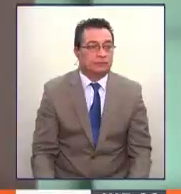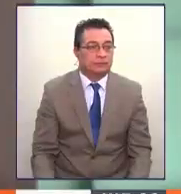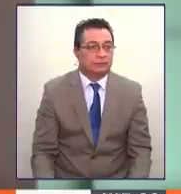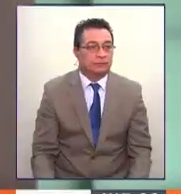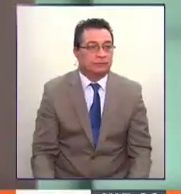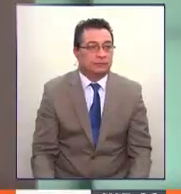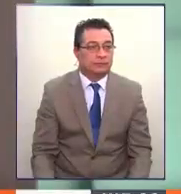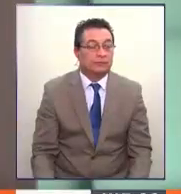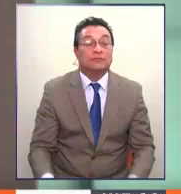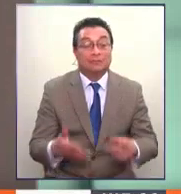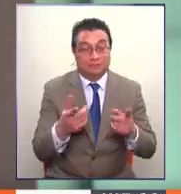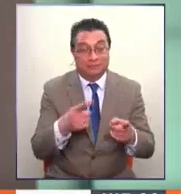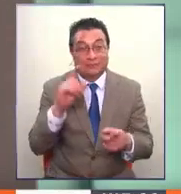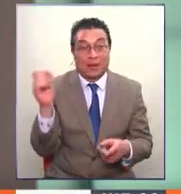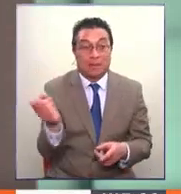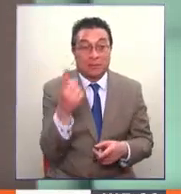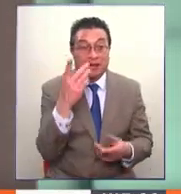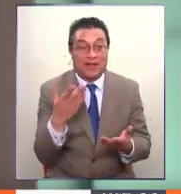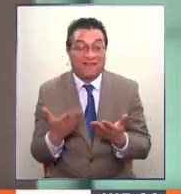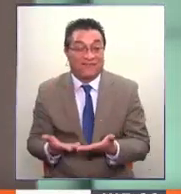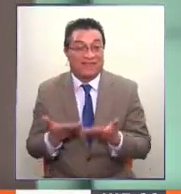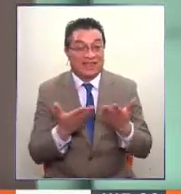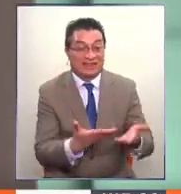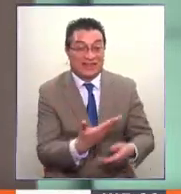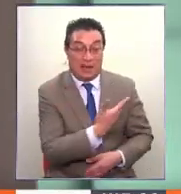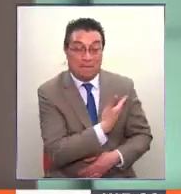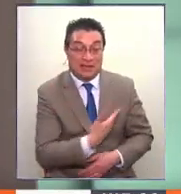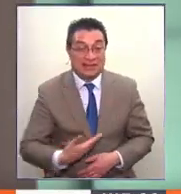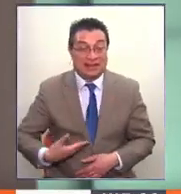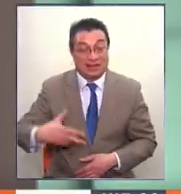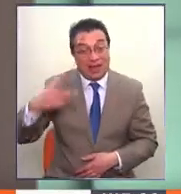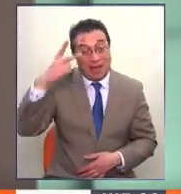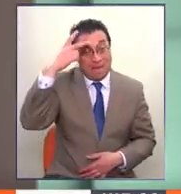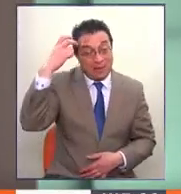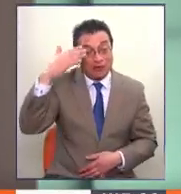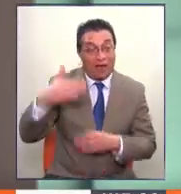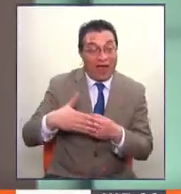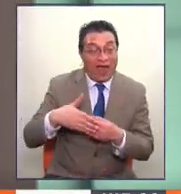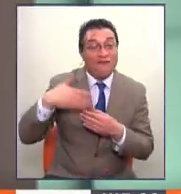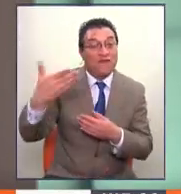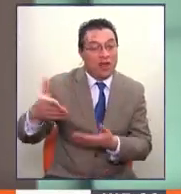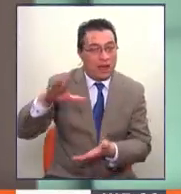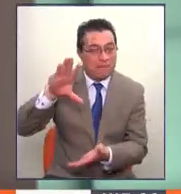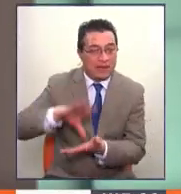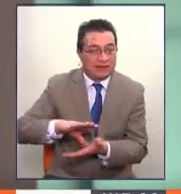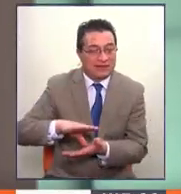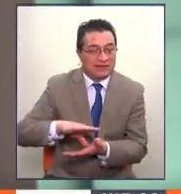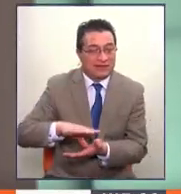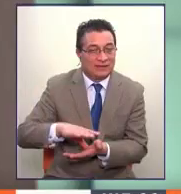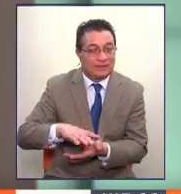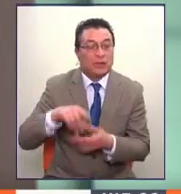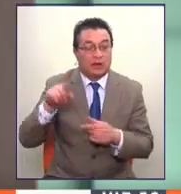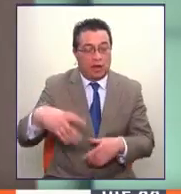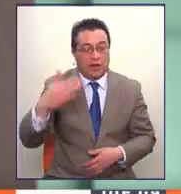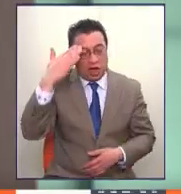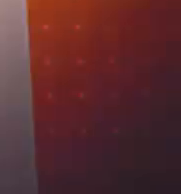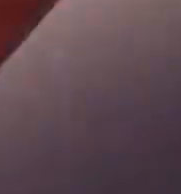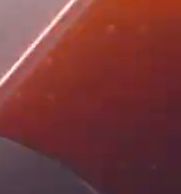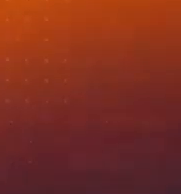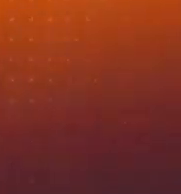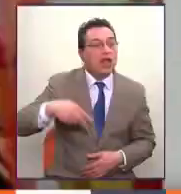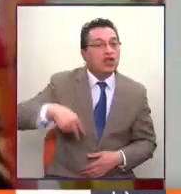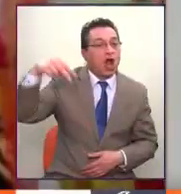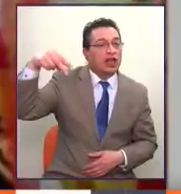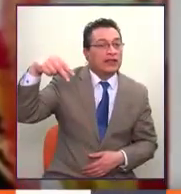Se trata también de la primera visita del presidente de México afuera de su país. Vamos ahora a Corea del Norte, porque durante